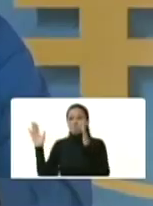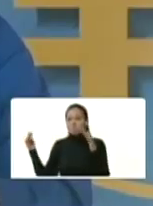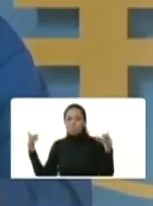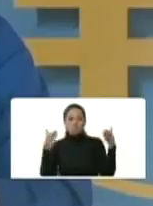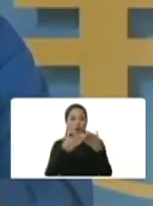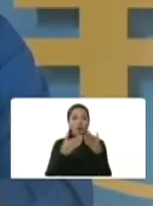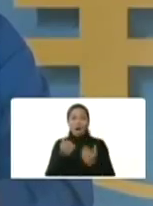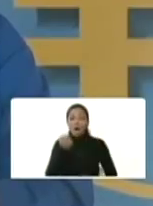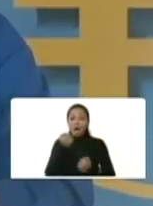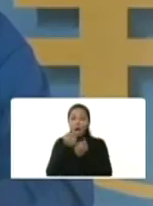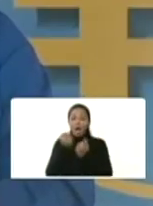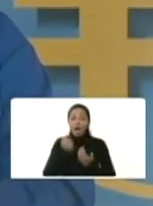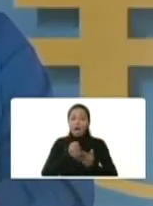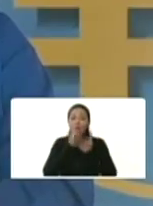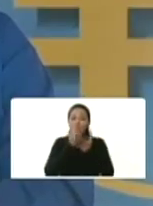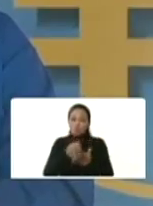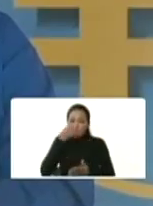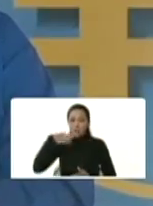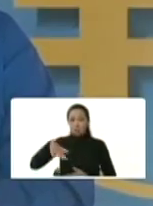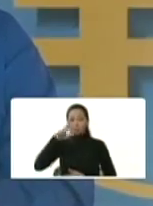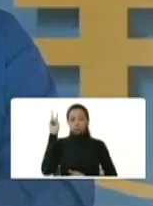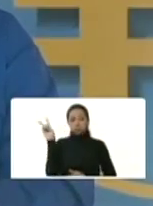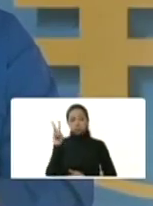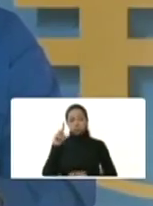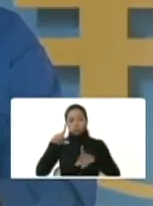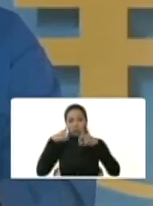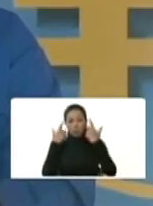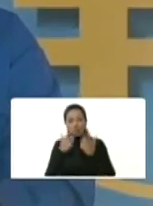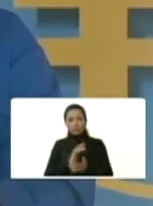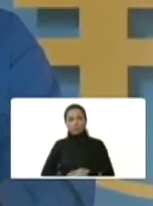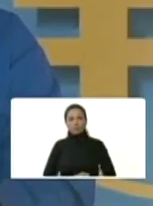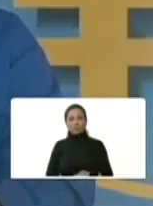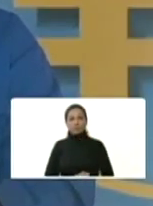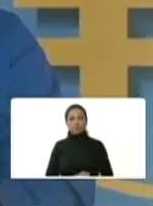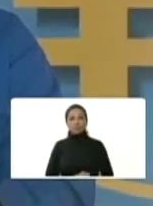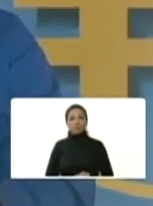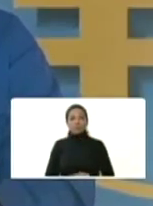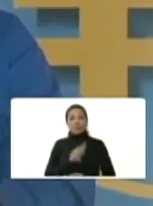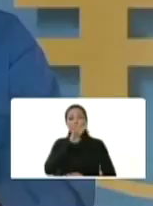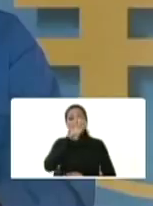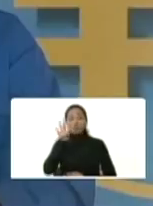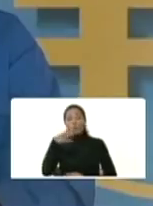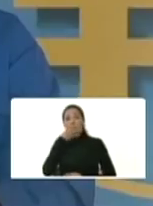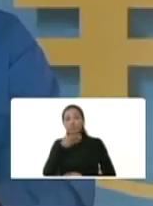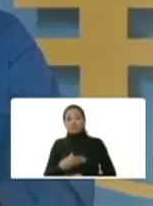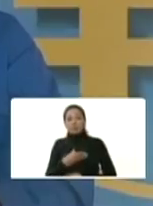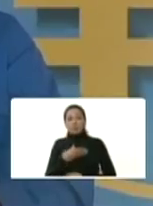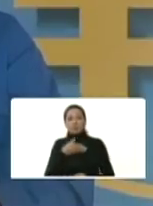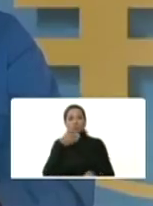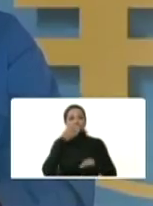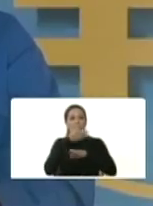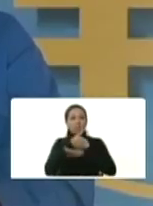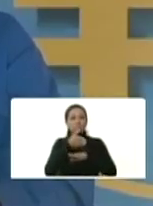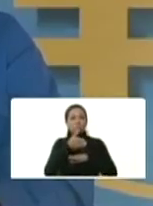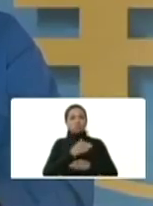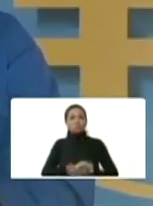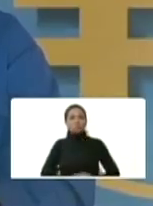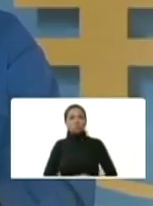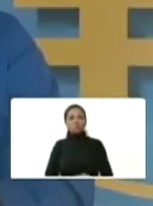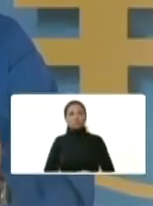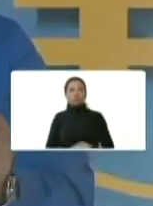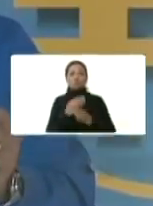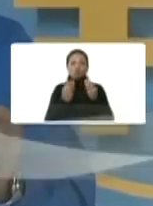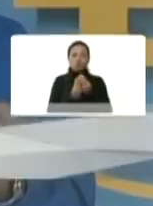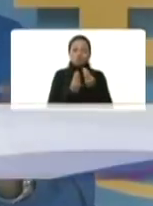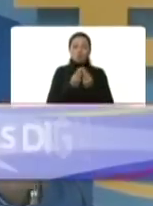el pueblo de La Guaira. Y recuerdo que el 24 de diciembre la pasamos con